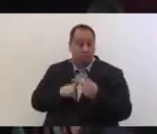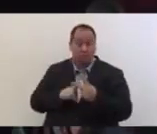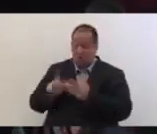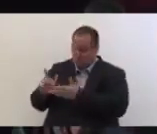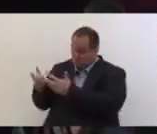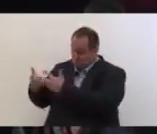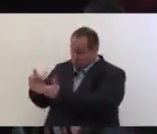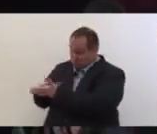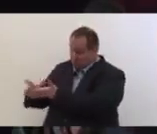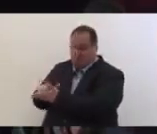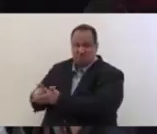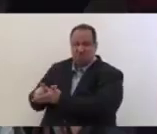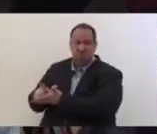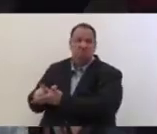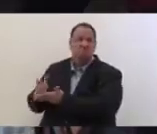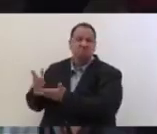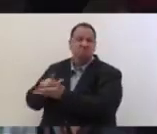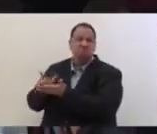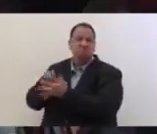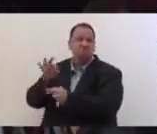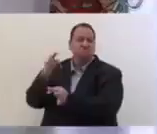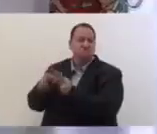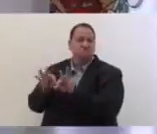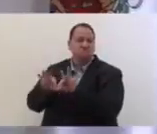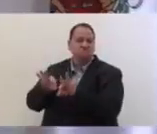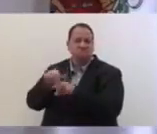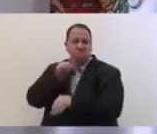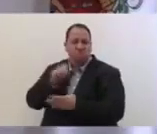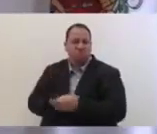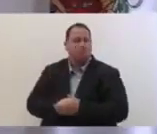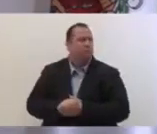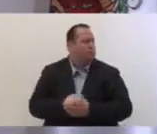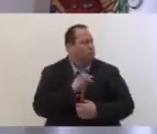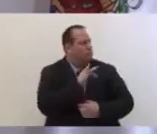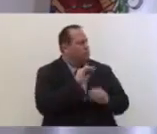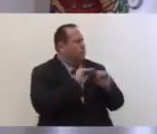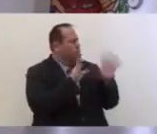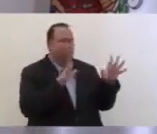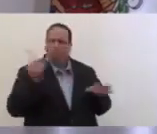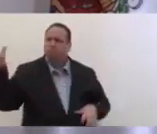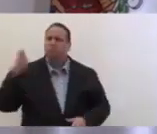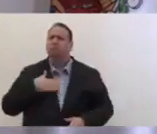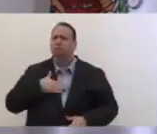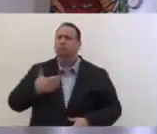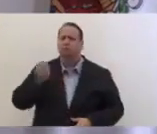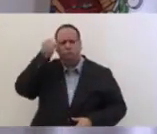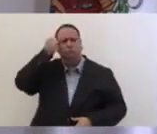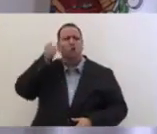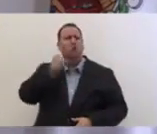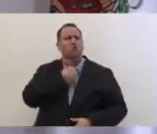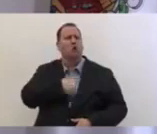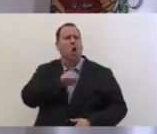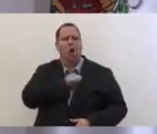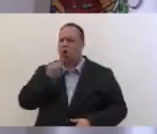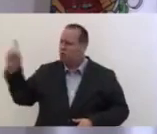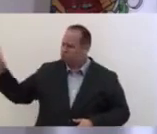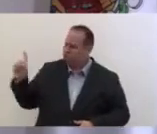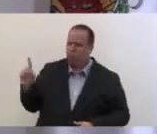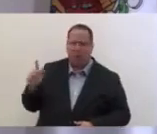plantas de tratamiento del estado no están funcionando como deben. Bueno, gracias. Claro que sí está dispuesto el sector salud, incluso